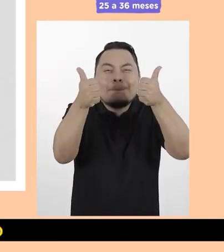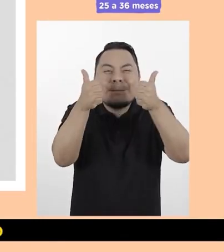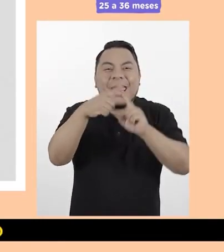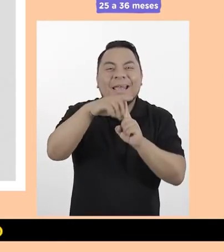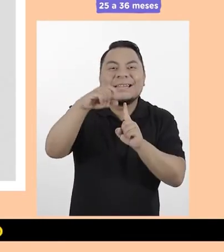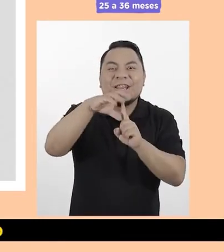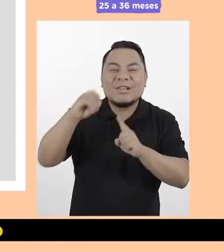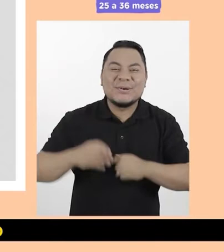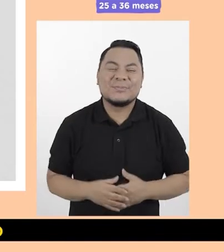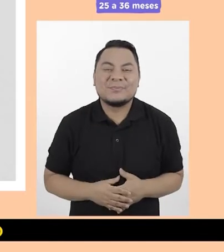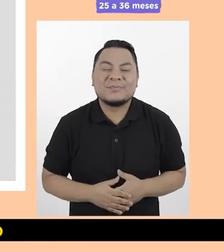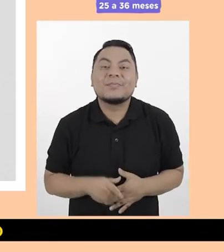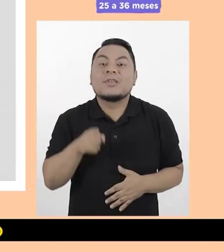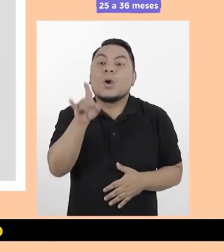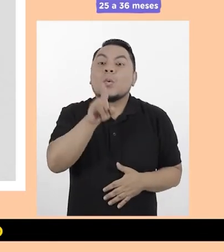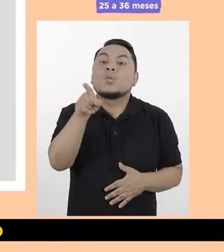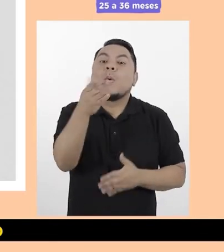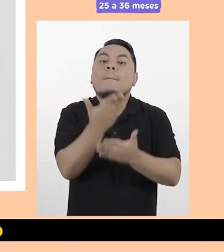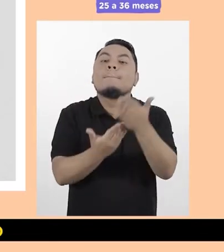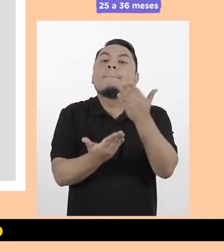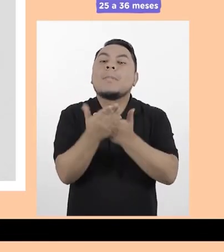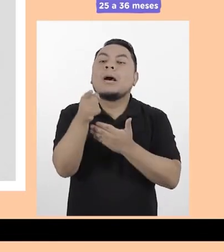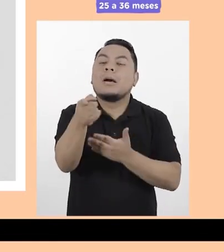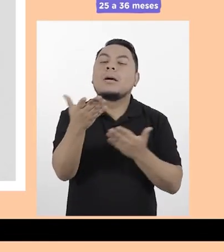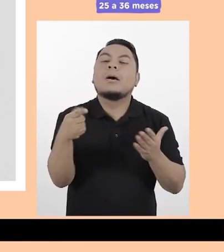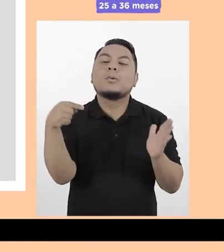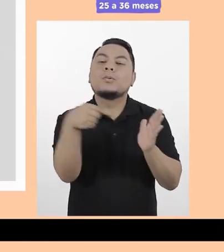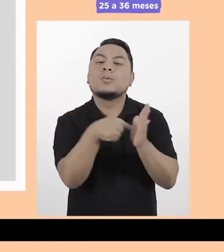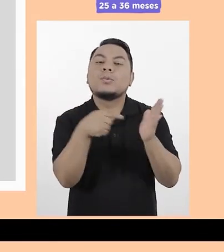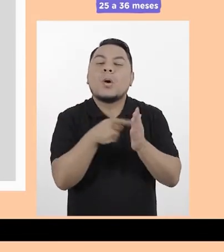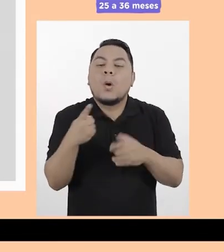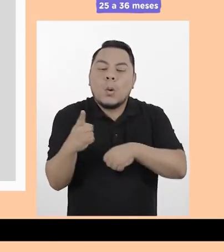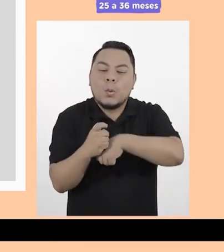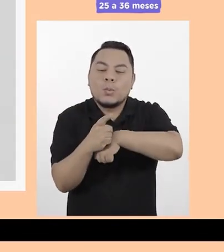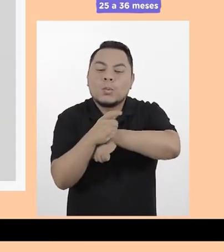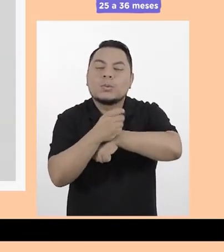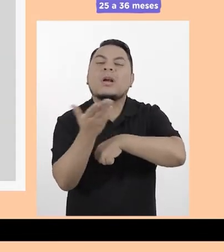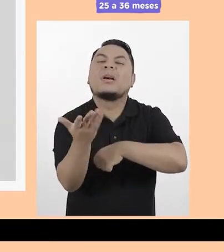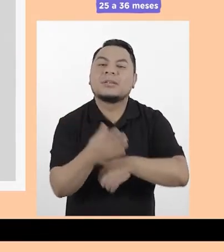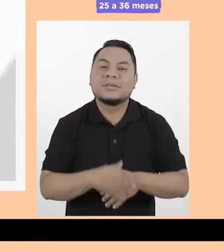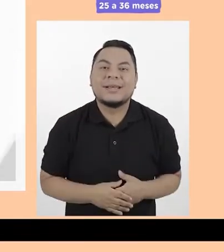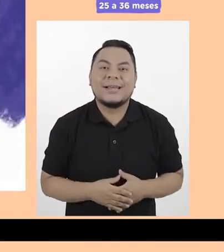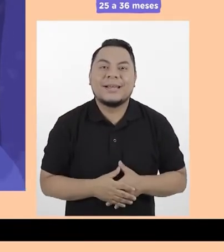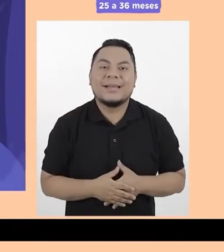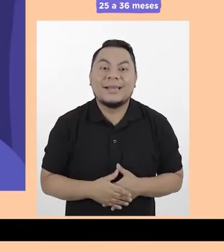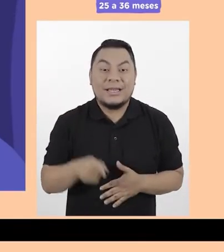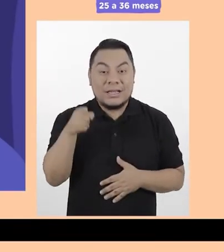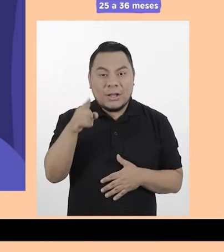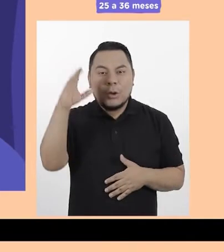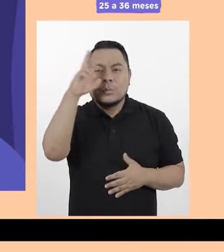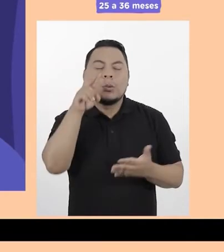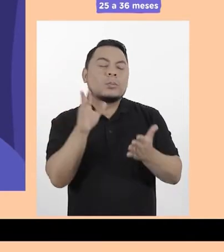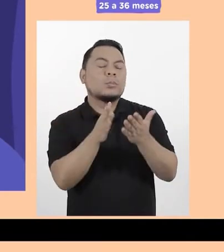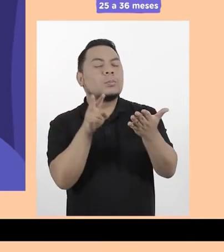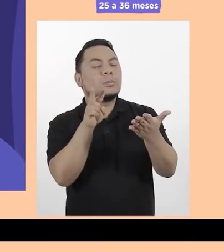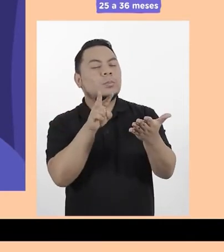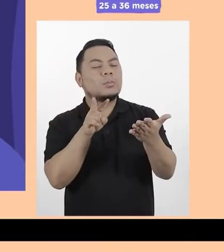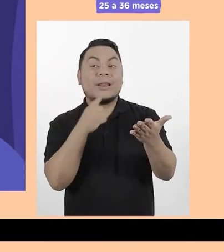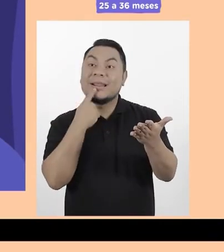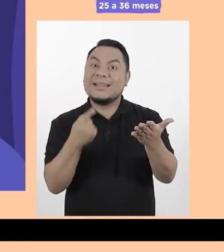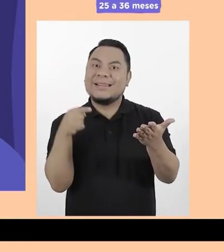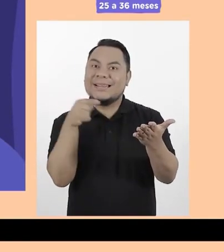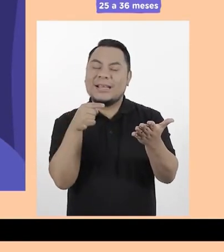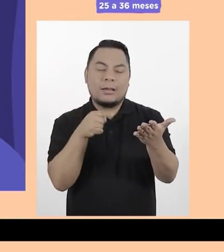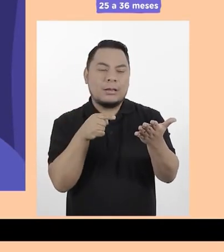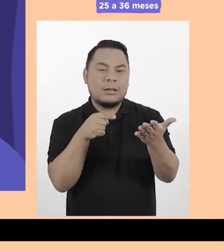Muy bien, Tito. Usa tu mano y señala al gusano. Tito busca y